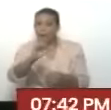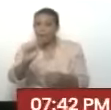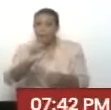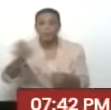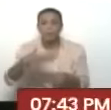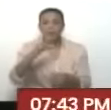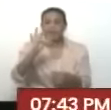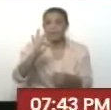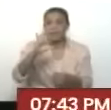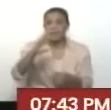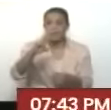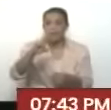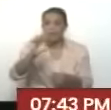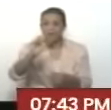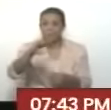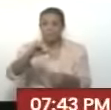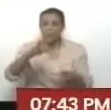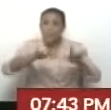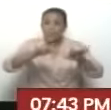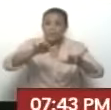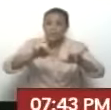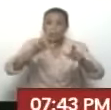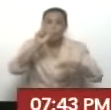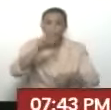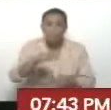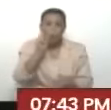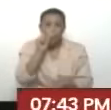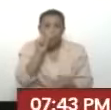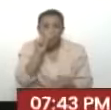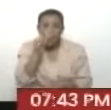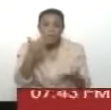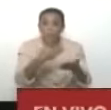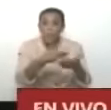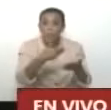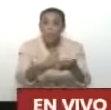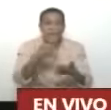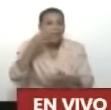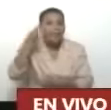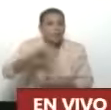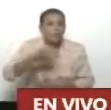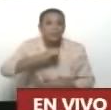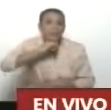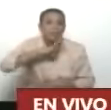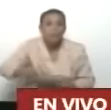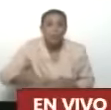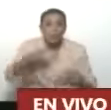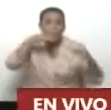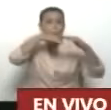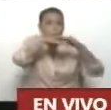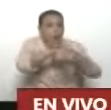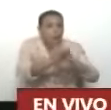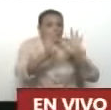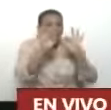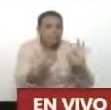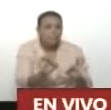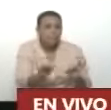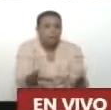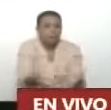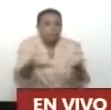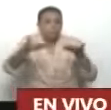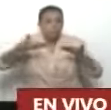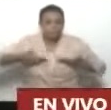Francisco Garcés y el secretario Antonio Meneses. Este documento es un documento histórico que se me ha